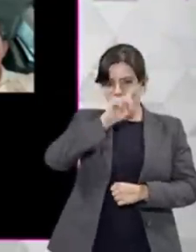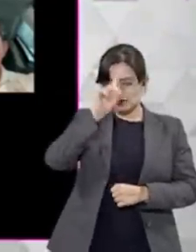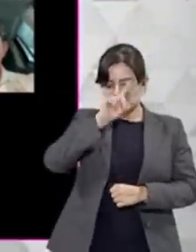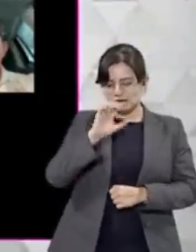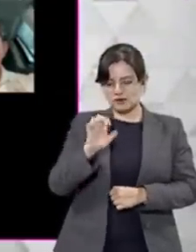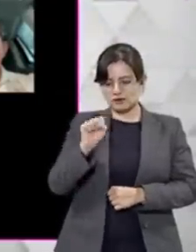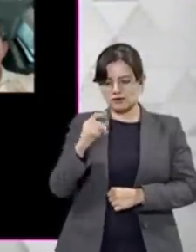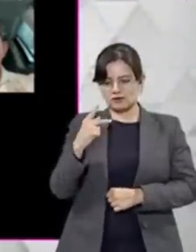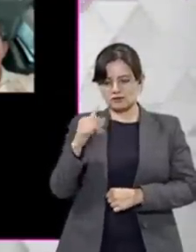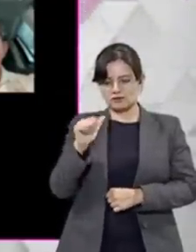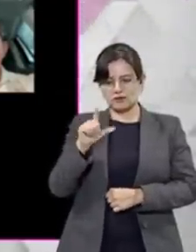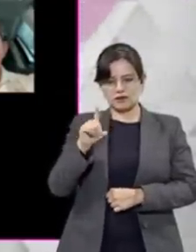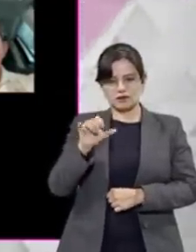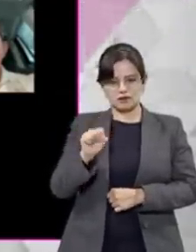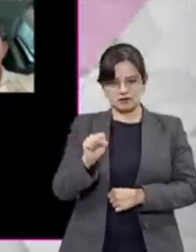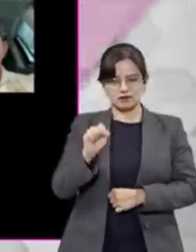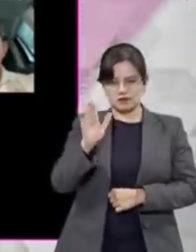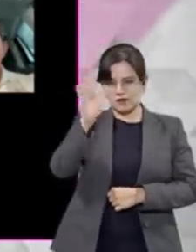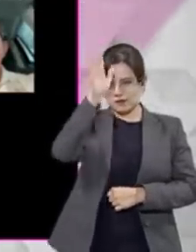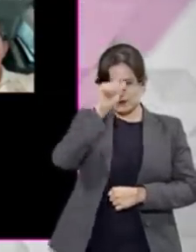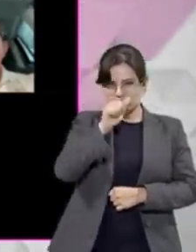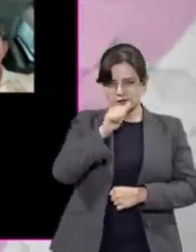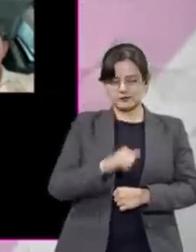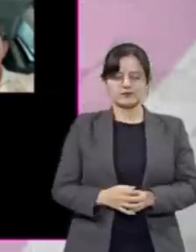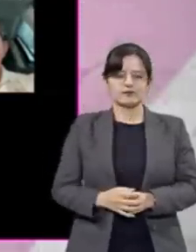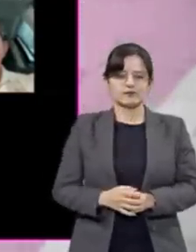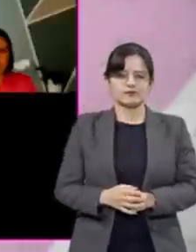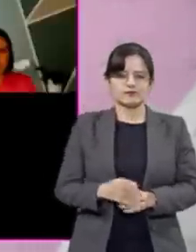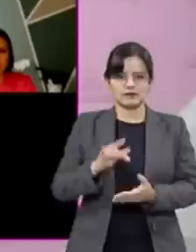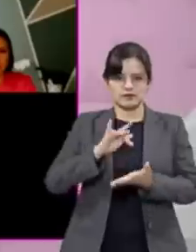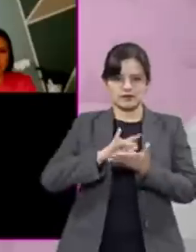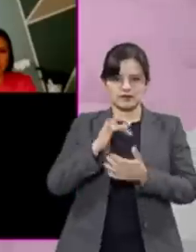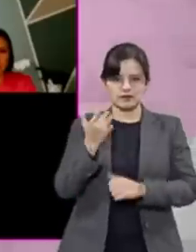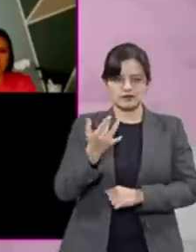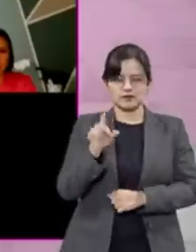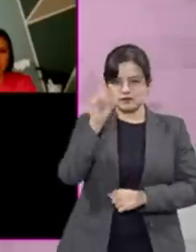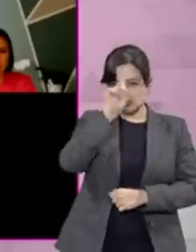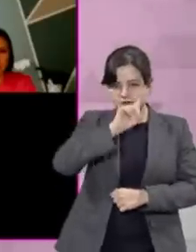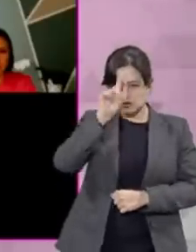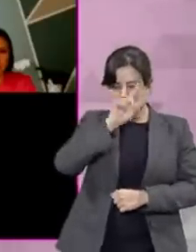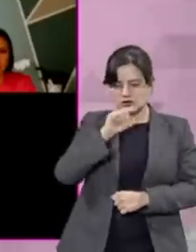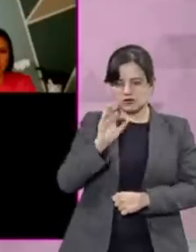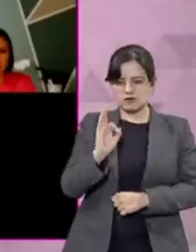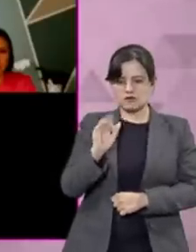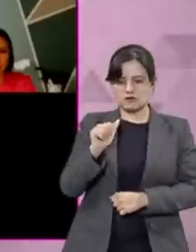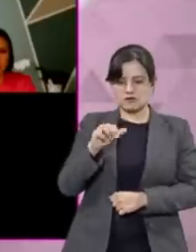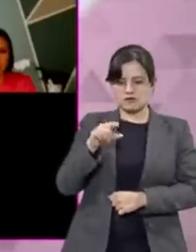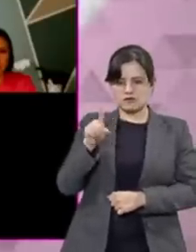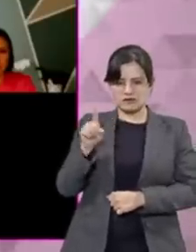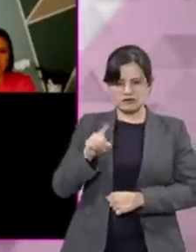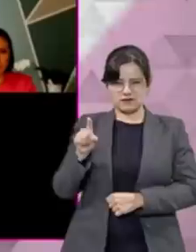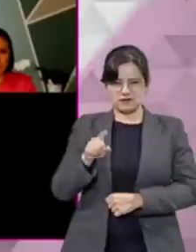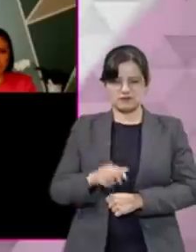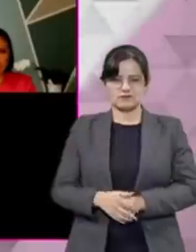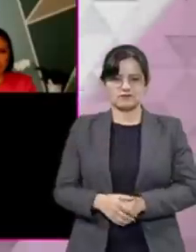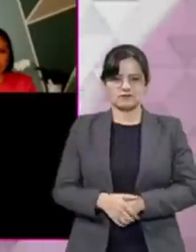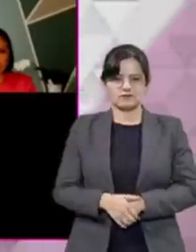conferencias de prensa cada semana las hacen juntos prácticamente con poca diferencia